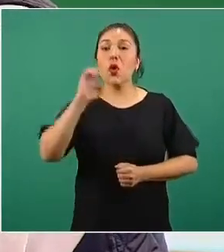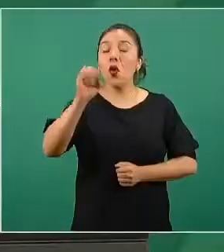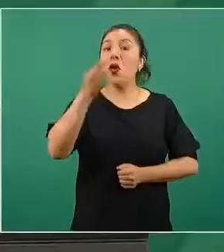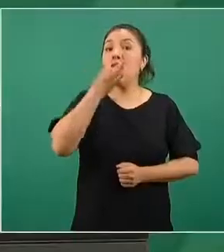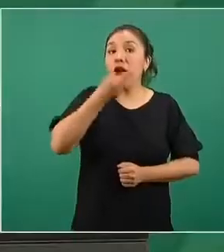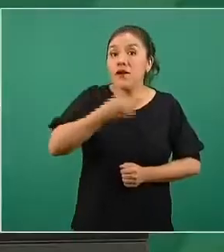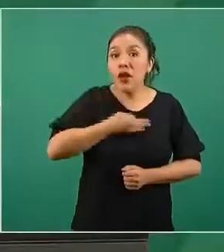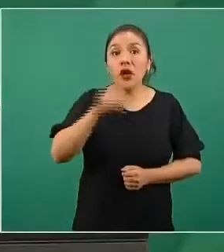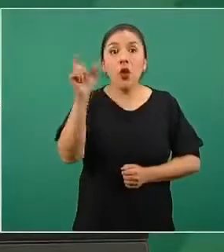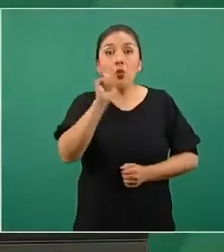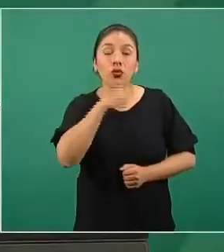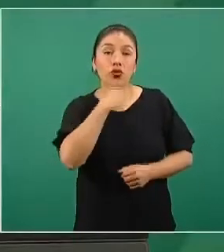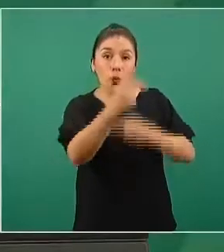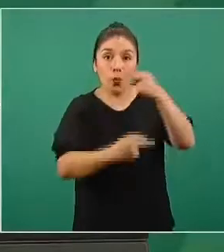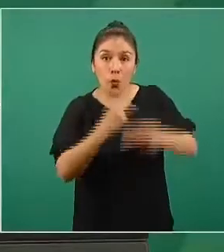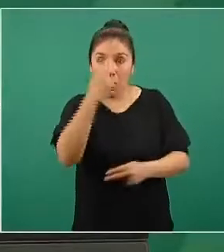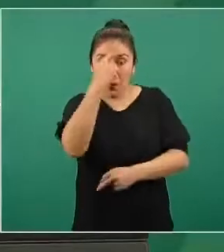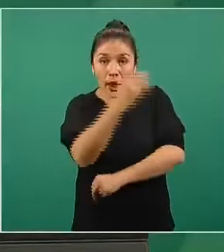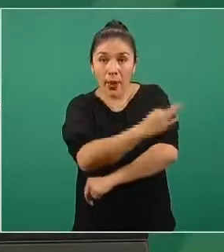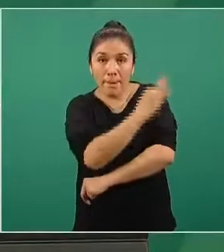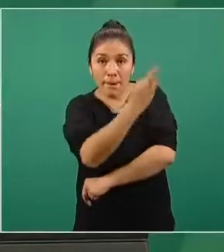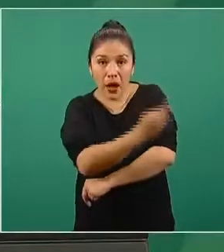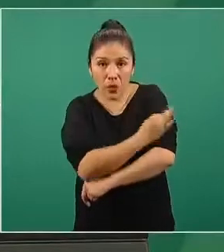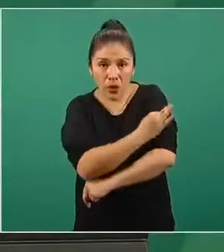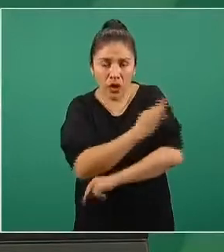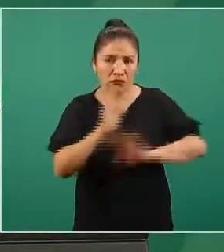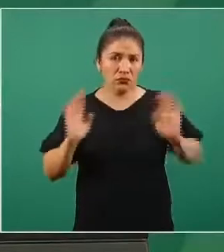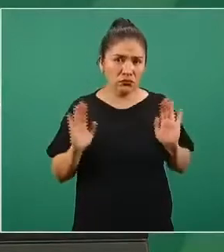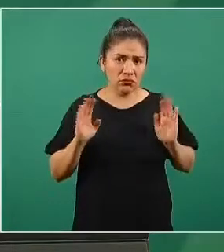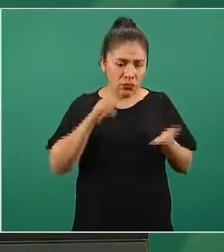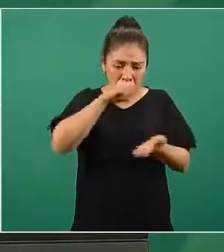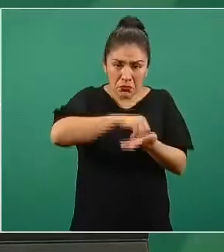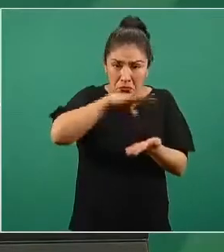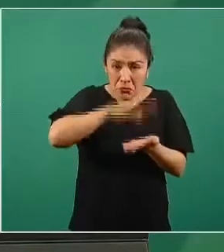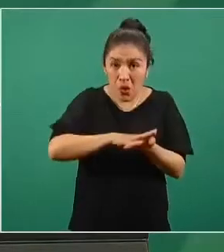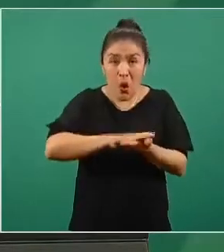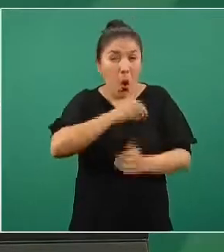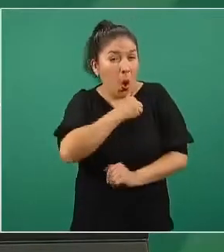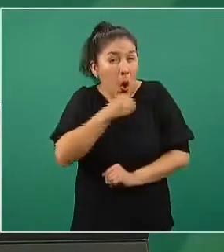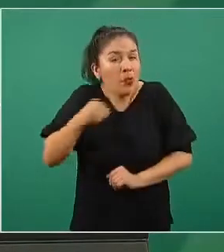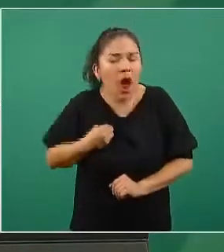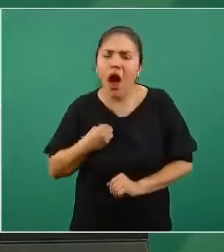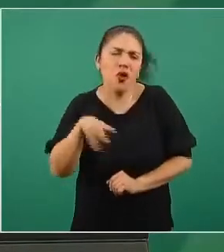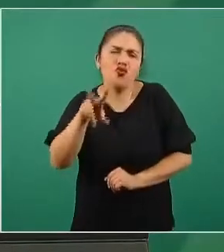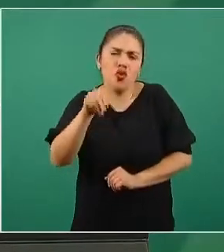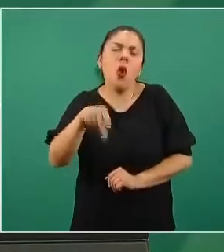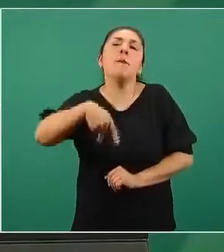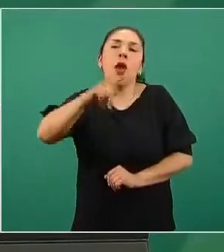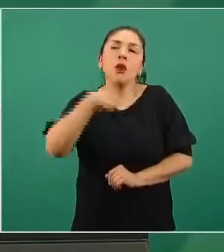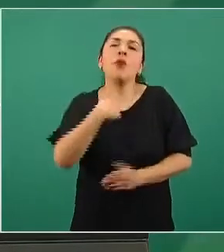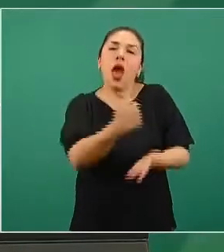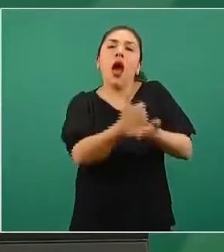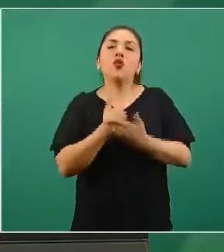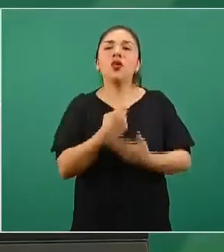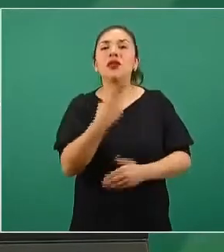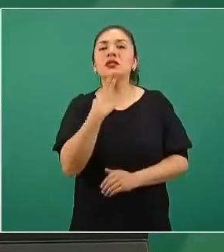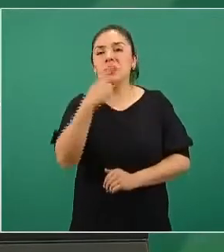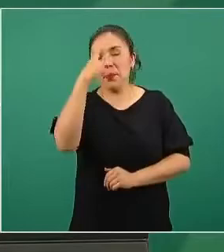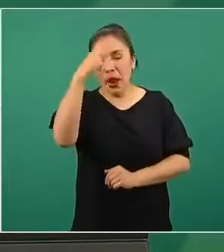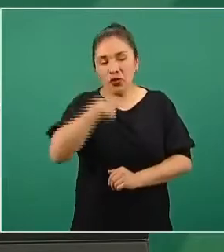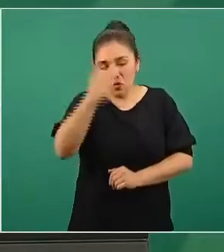avisen cuándo nos tocaría, ¿sí? No es obligatorio el registro, pero nos ayuda mucho a la planeación de